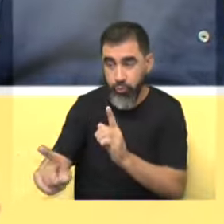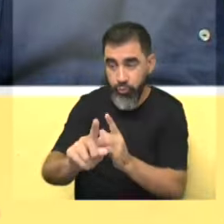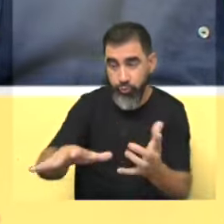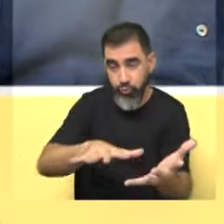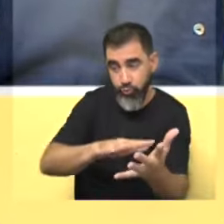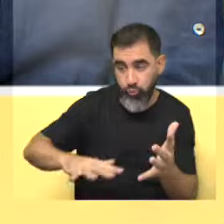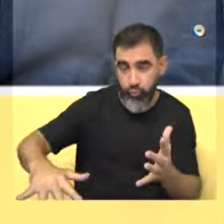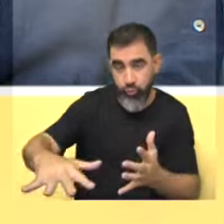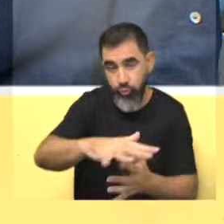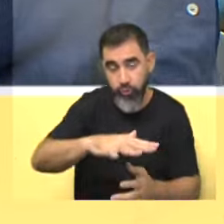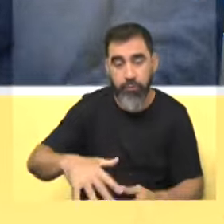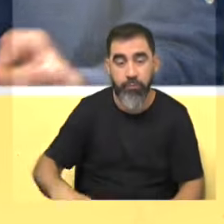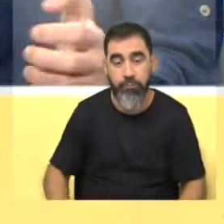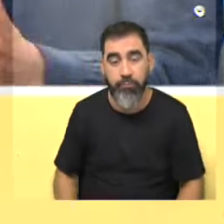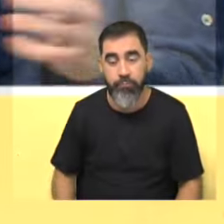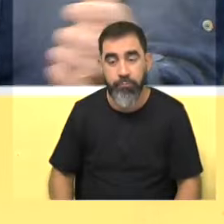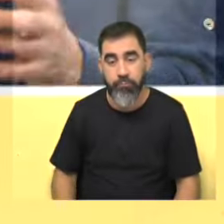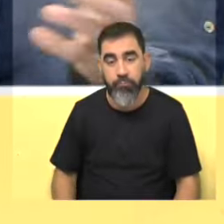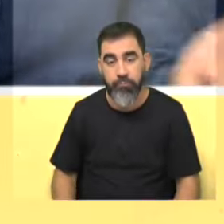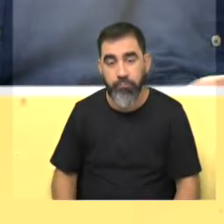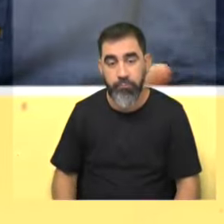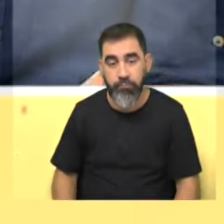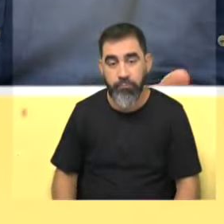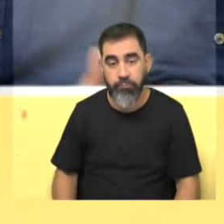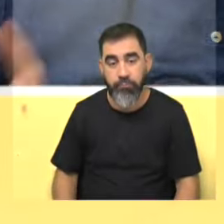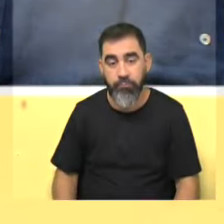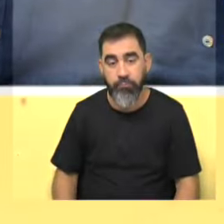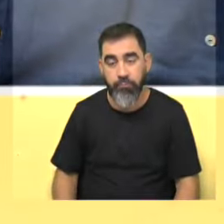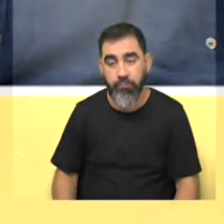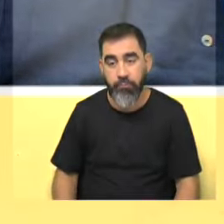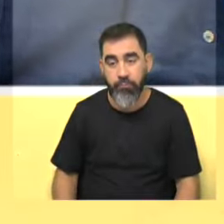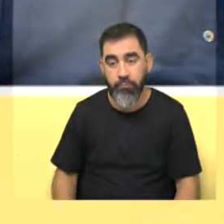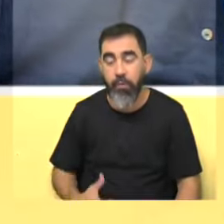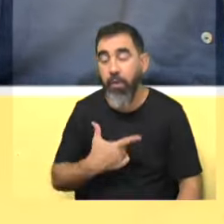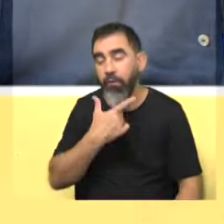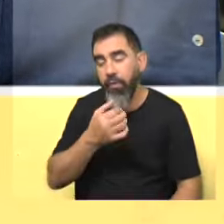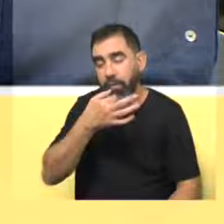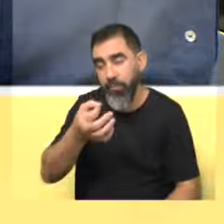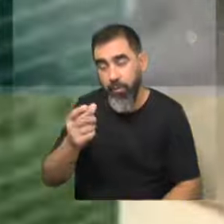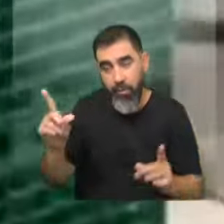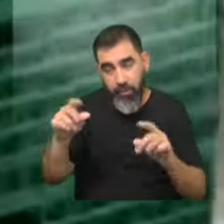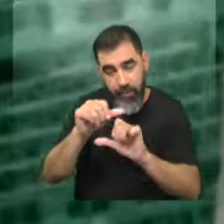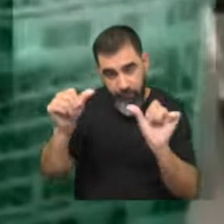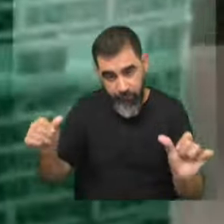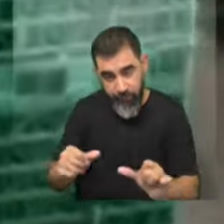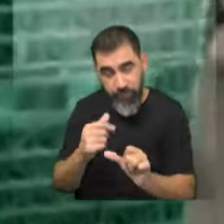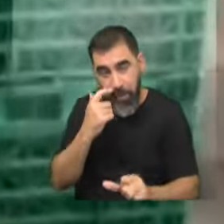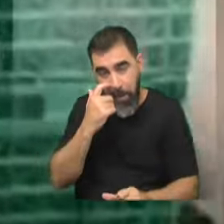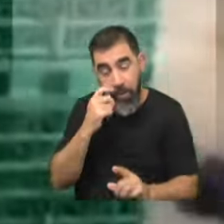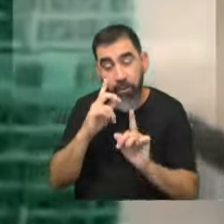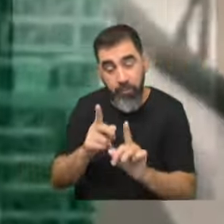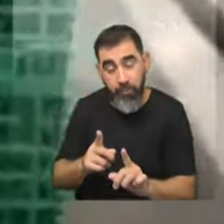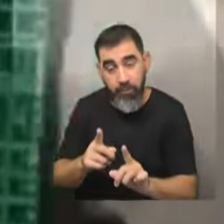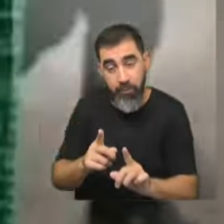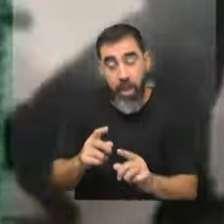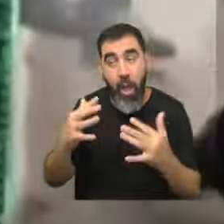y va de un lugar a otro. Así como es fácil decir eso, es difícil hacerlo, decimos. Pero te faltó agregar algo. Al decir que también puede funcionar al